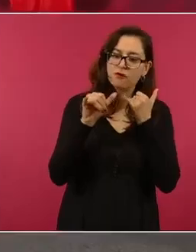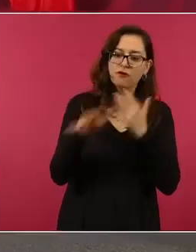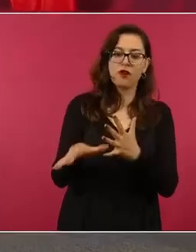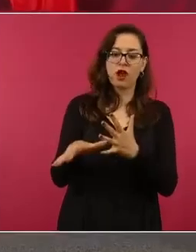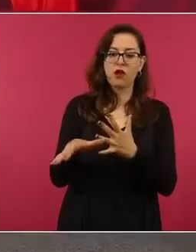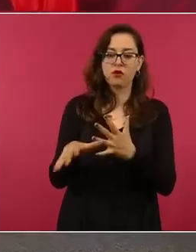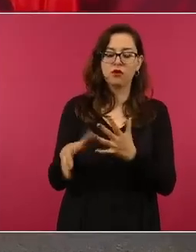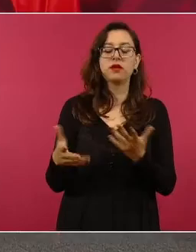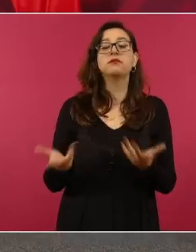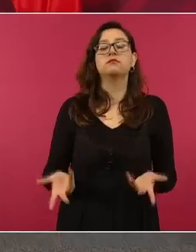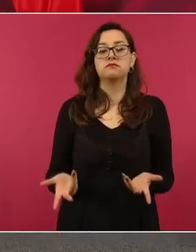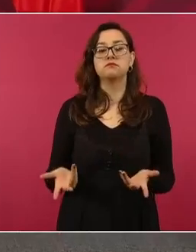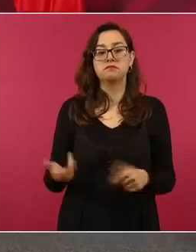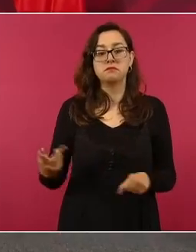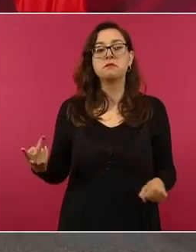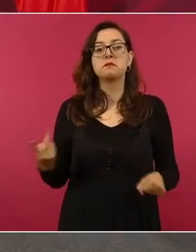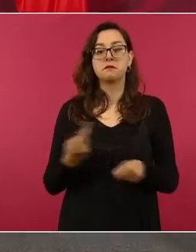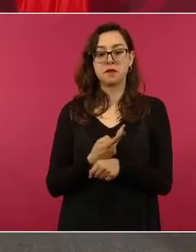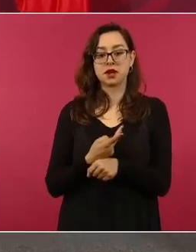como pago